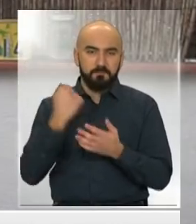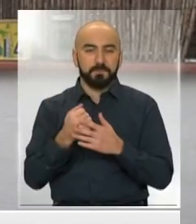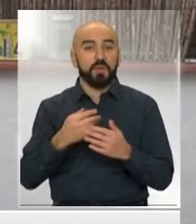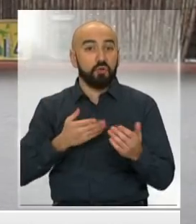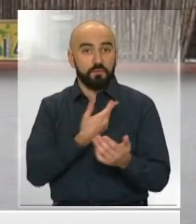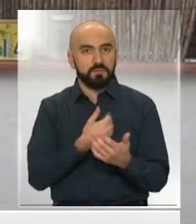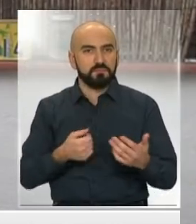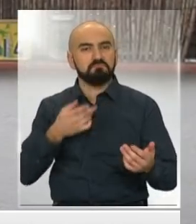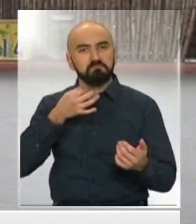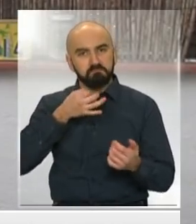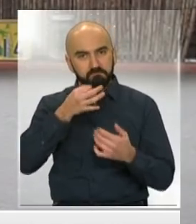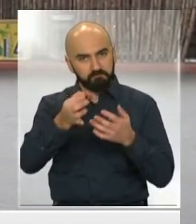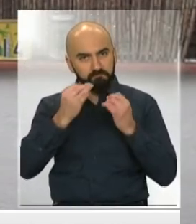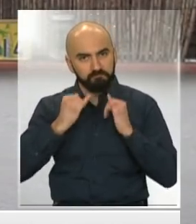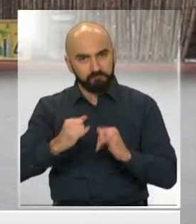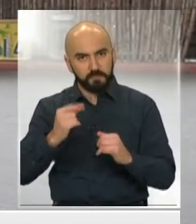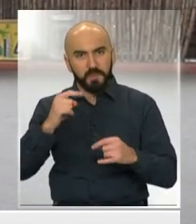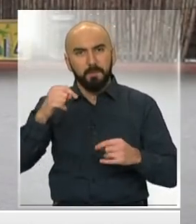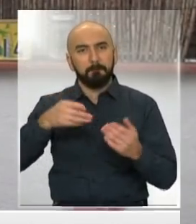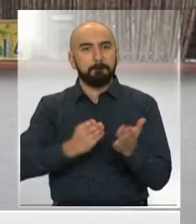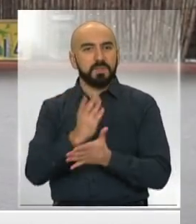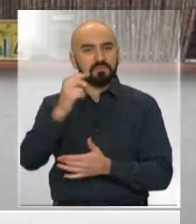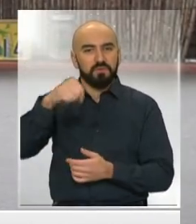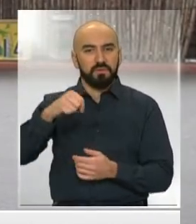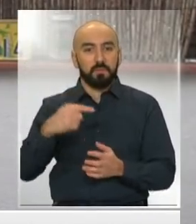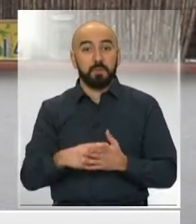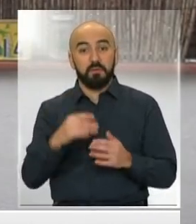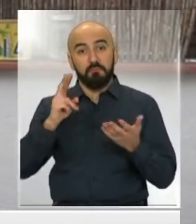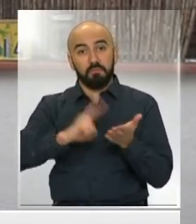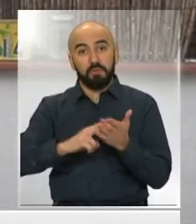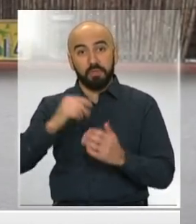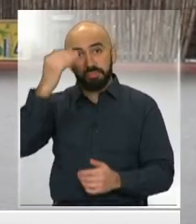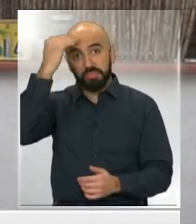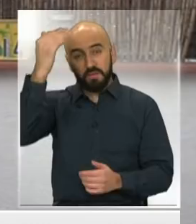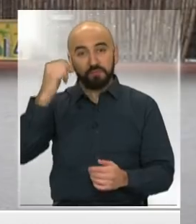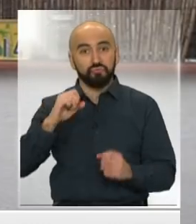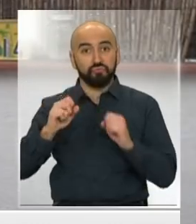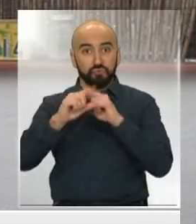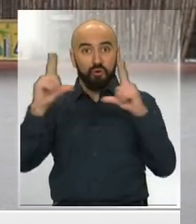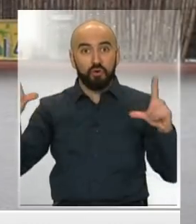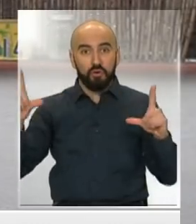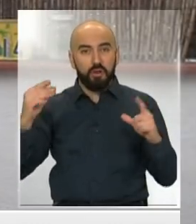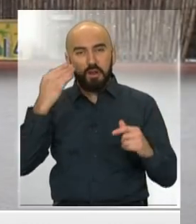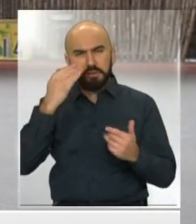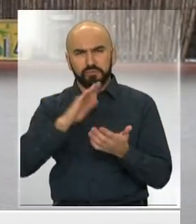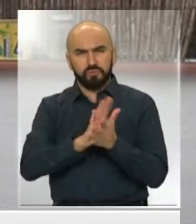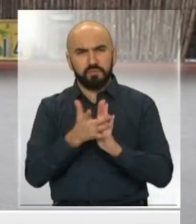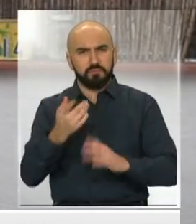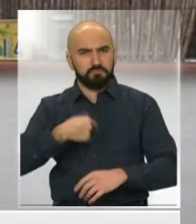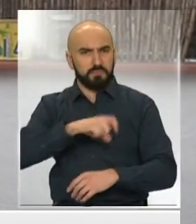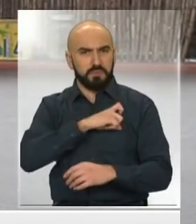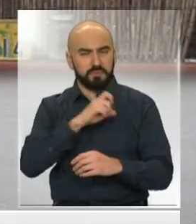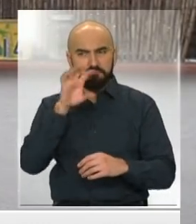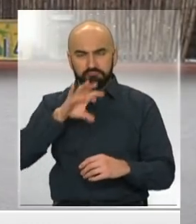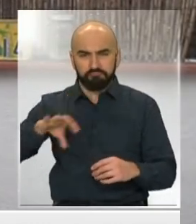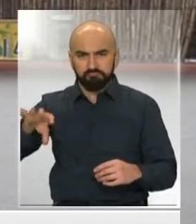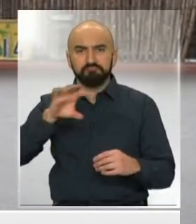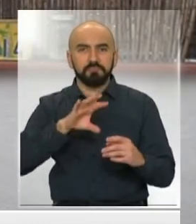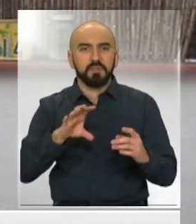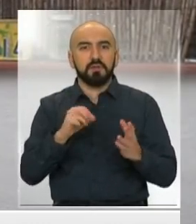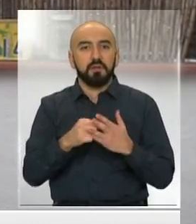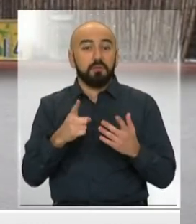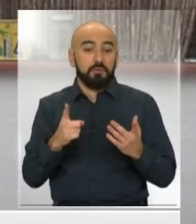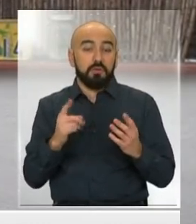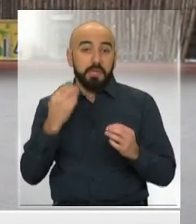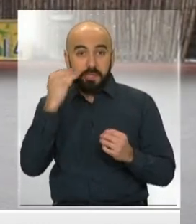iniciativa que comenzaba hoy y la verdad que con un día de sol generalmente en toda españa' salieron los niños acompañados por un adulto y la verdad que